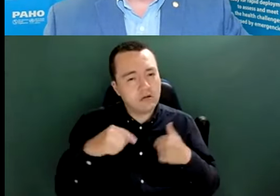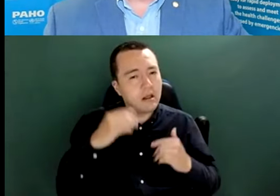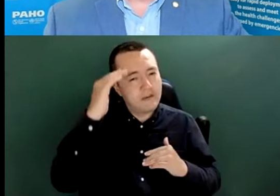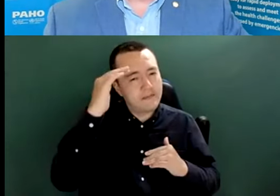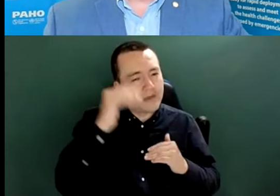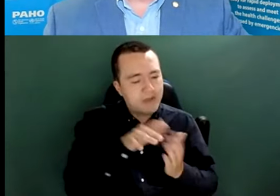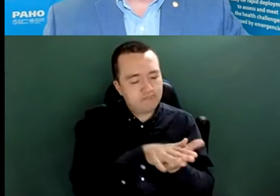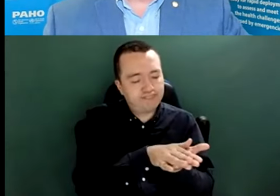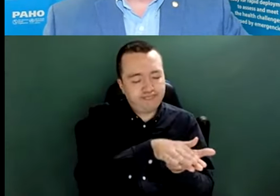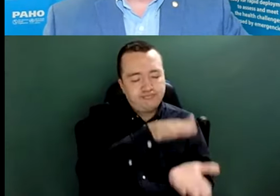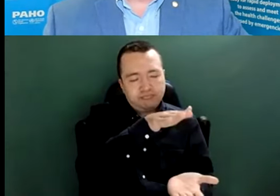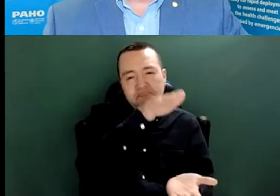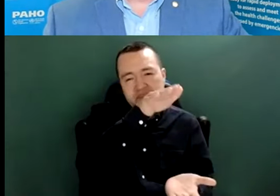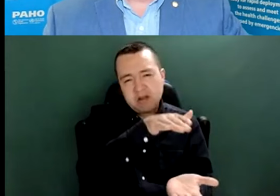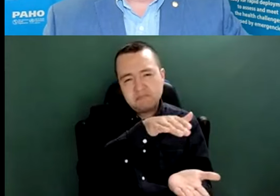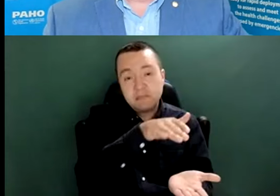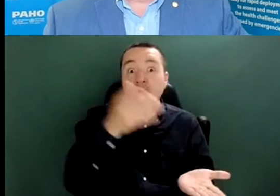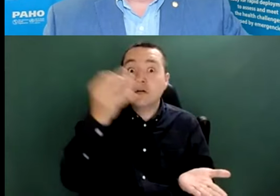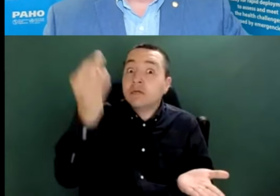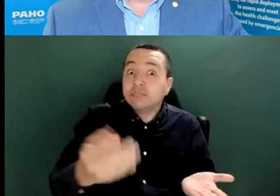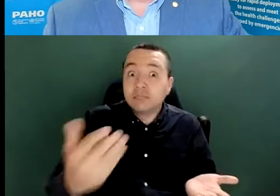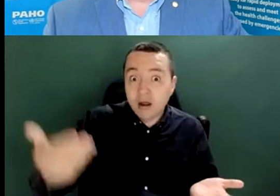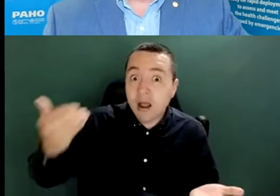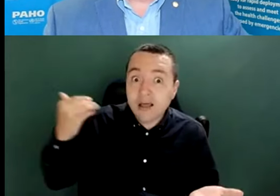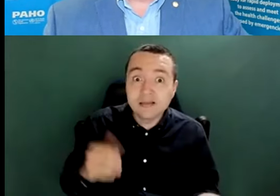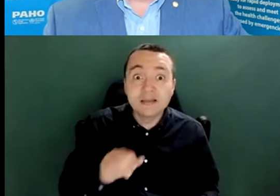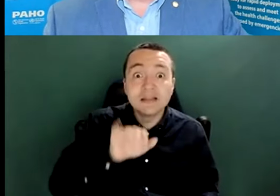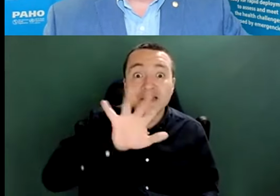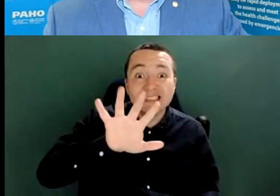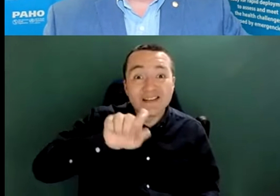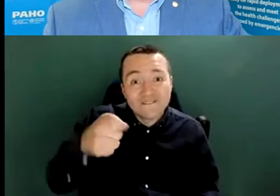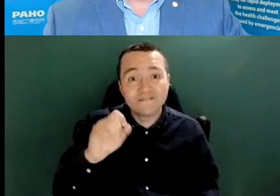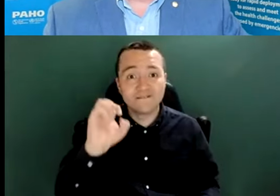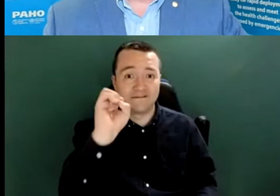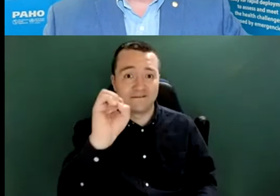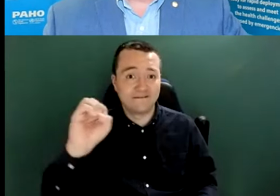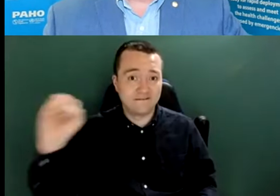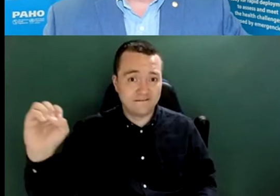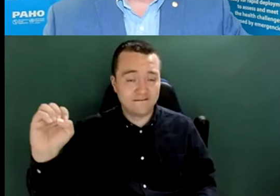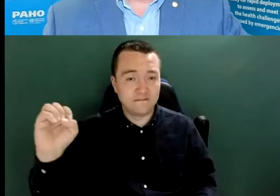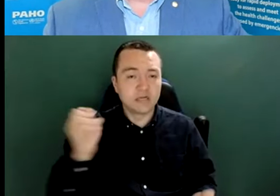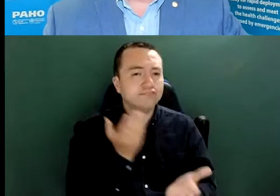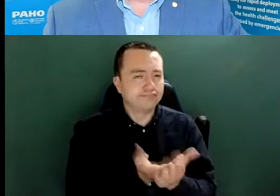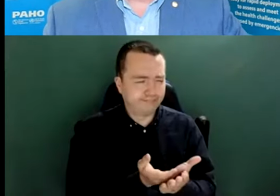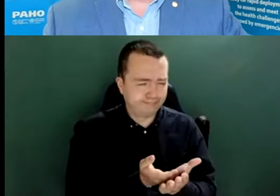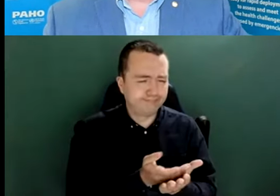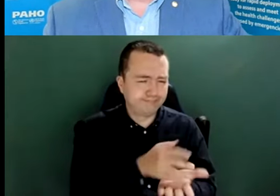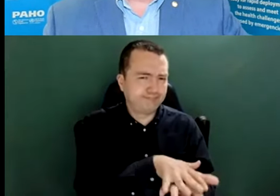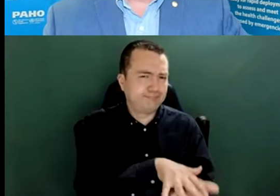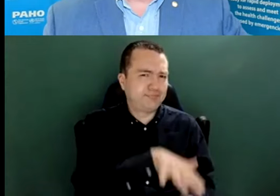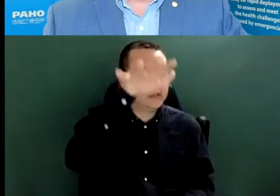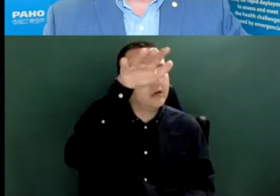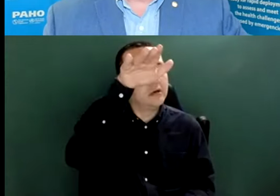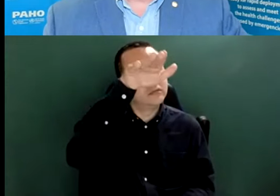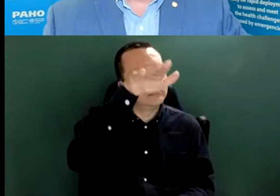comienzo en realidad en 5,000 eran colecciones sobre, también tenemos refugiados,